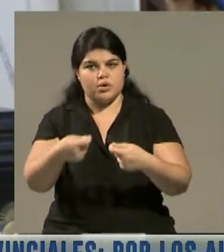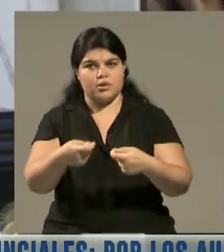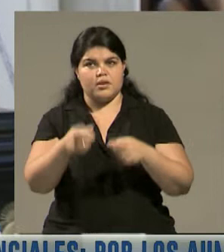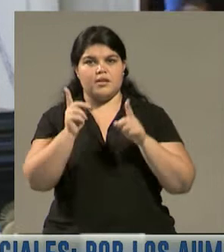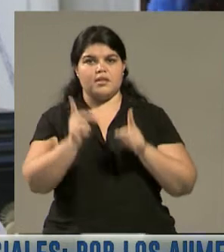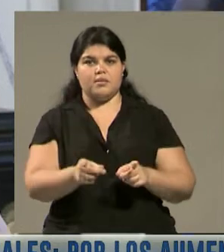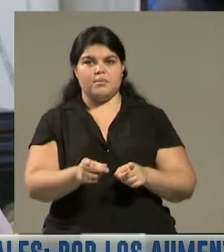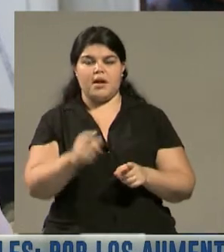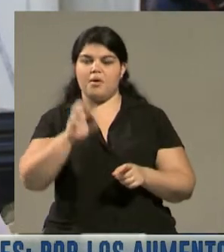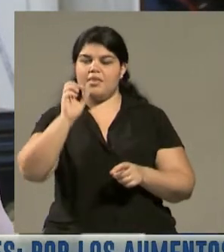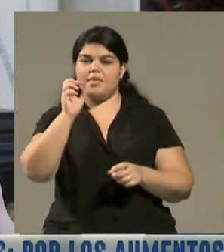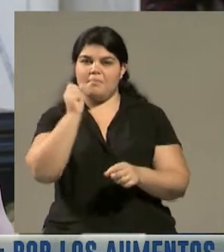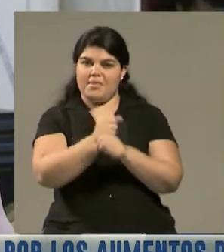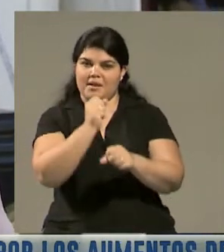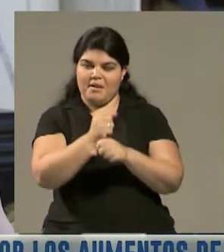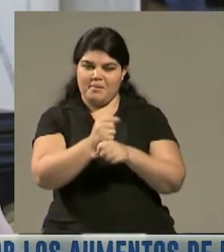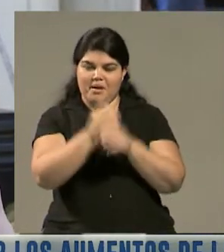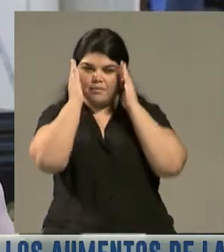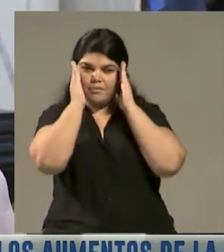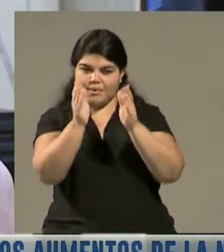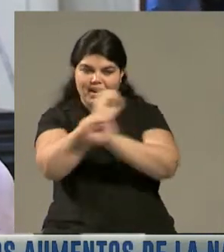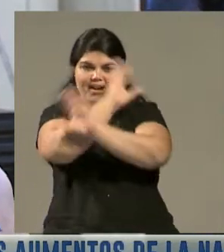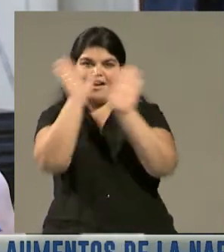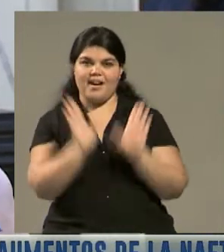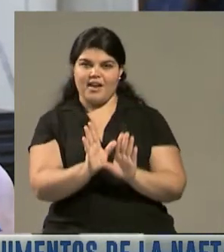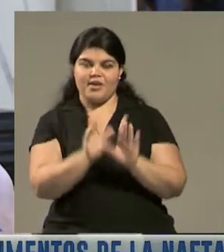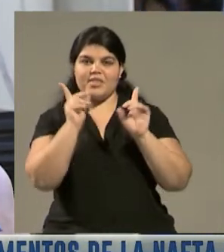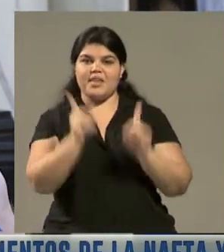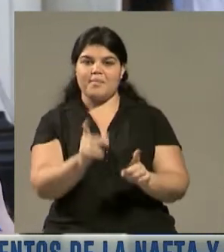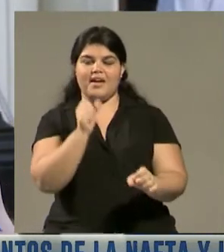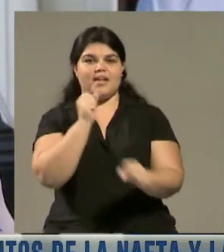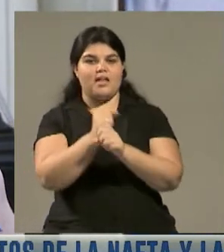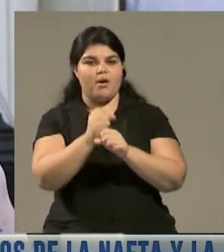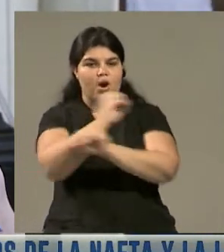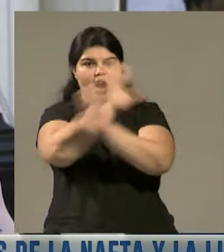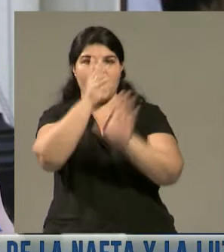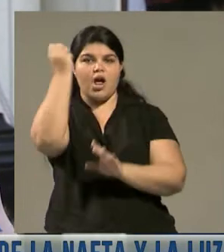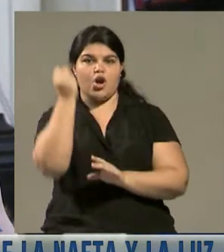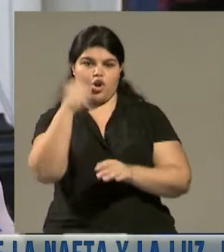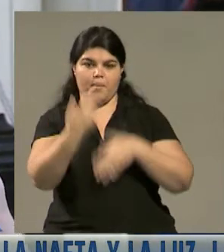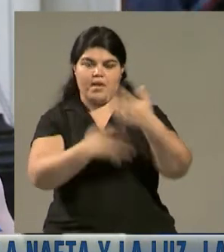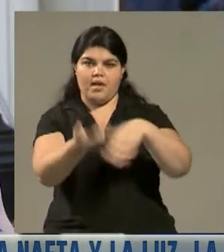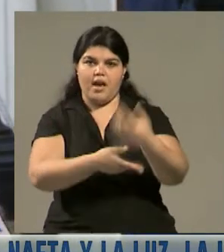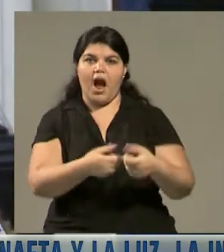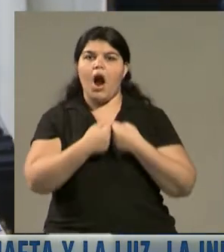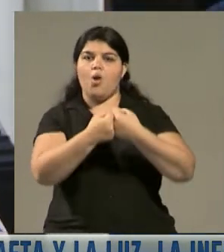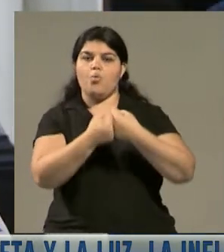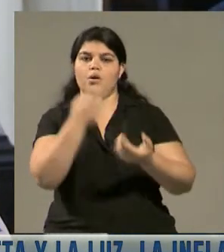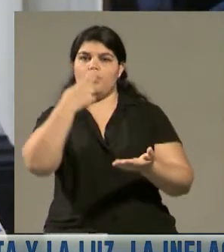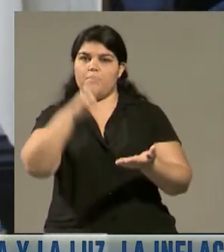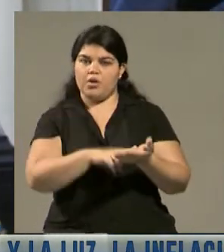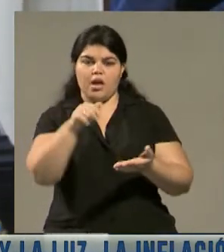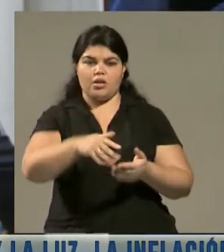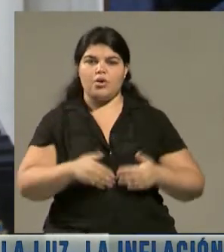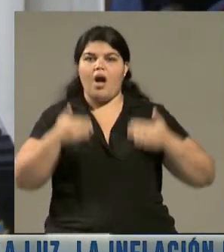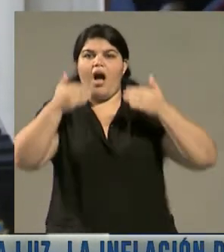tener un empleo y un horizonte claro para todo lo que es la actividad económica. El pacto fiscal es un paso adelante. Cuando